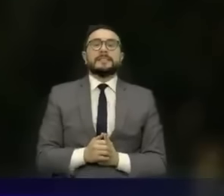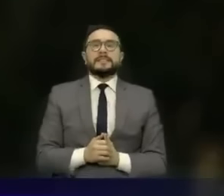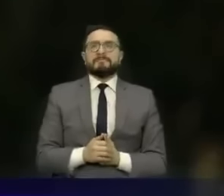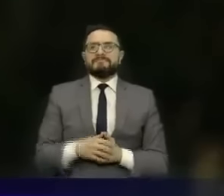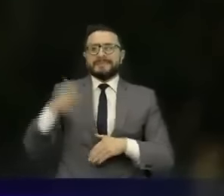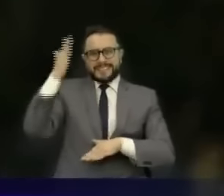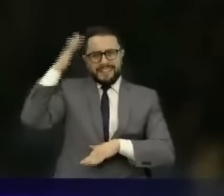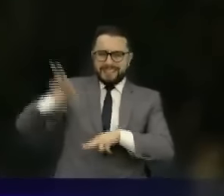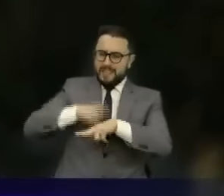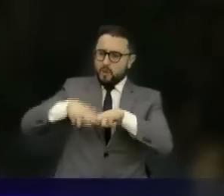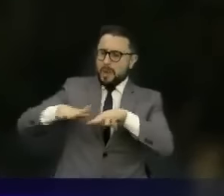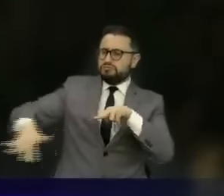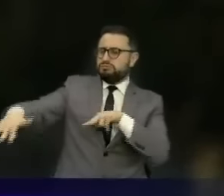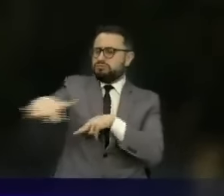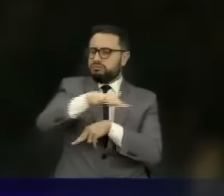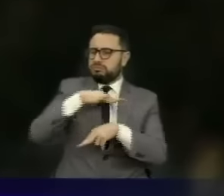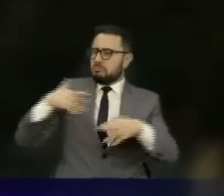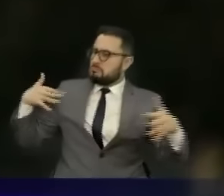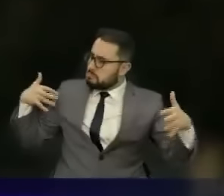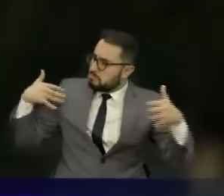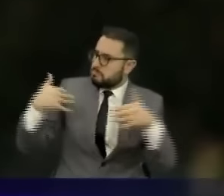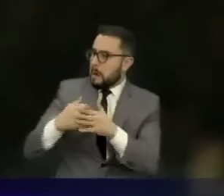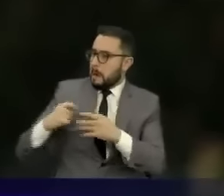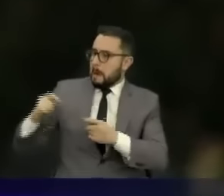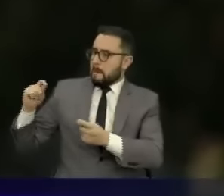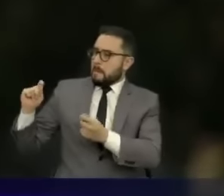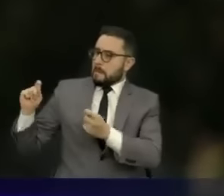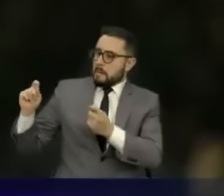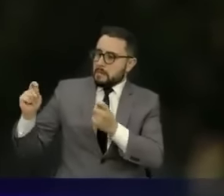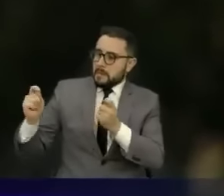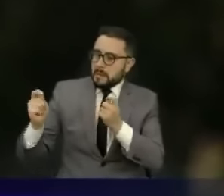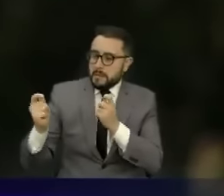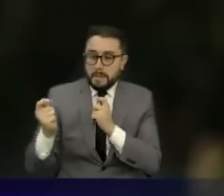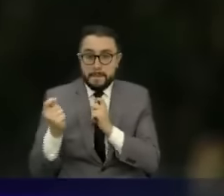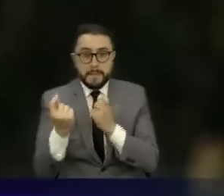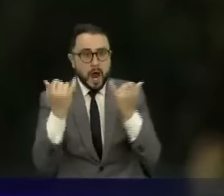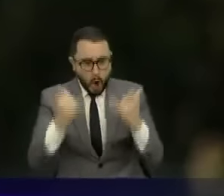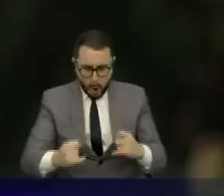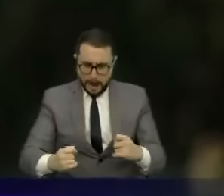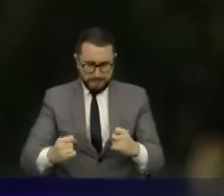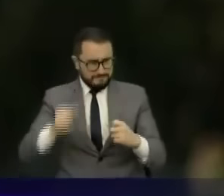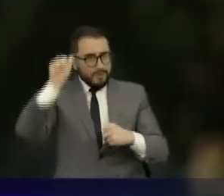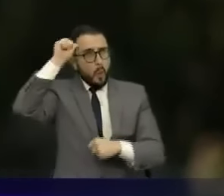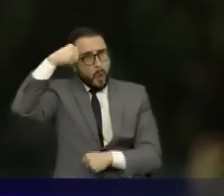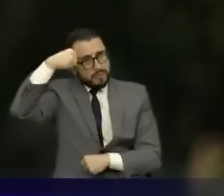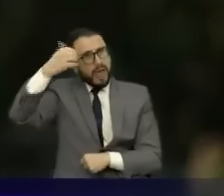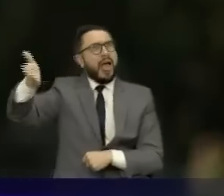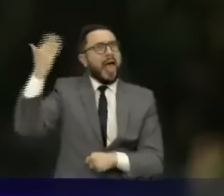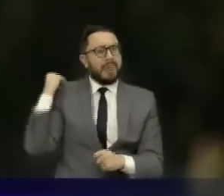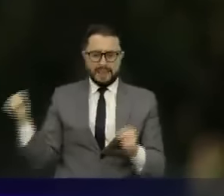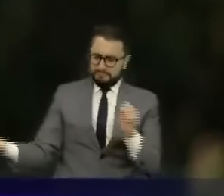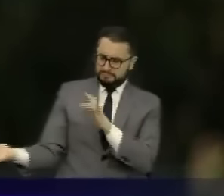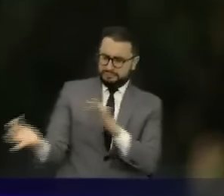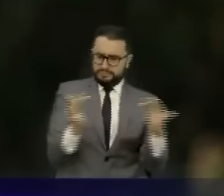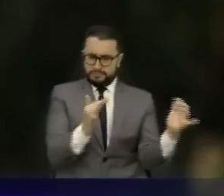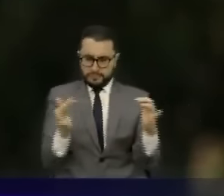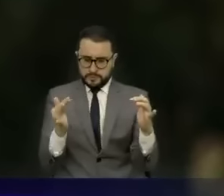Pero la batalla nos trae una serie de preguntas. ¿Qué era lo que